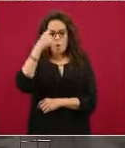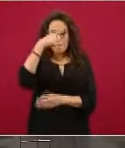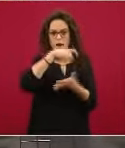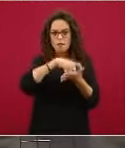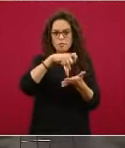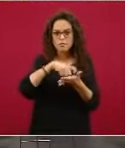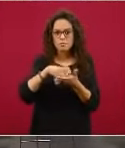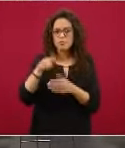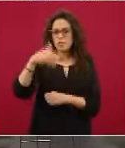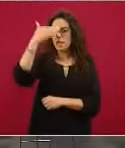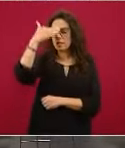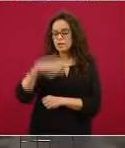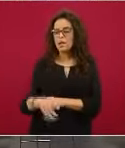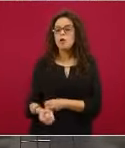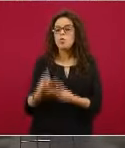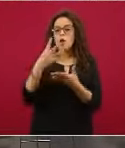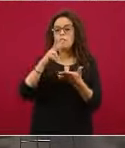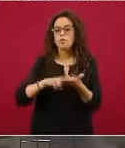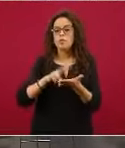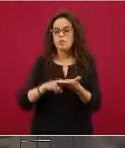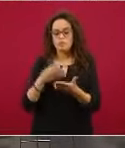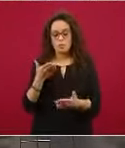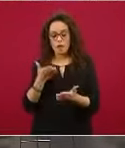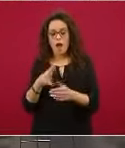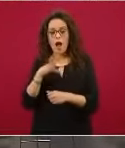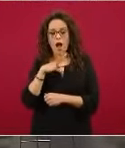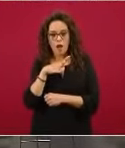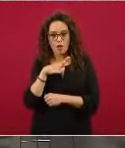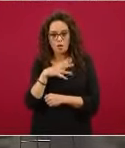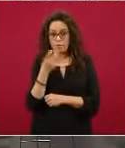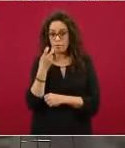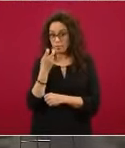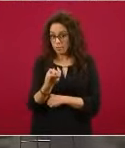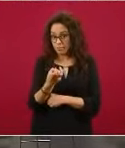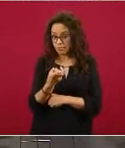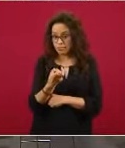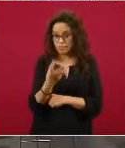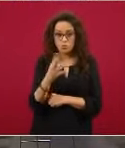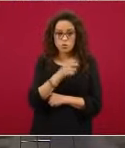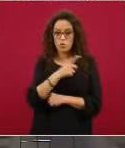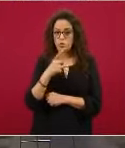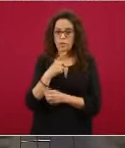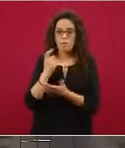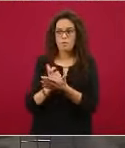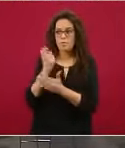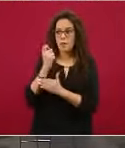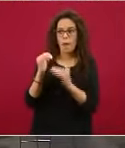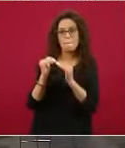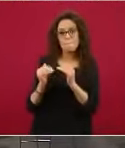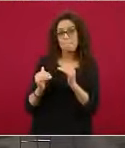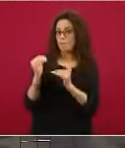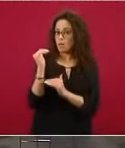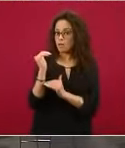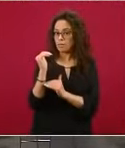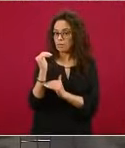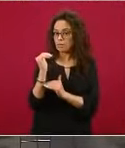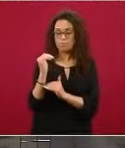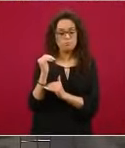precio referente del cual pues no debería de pagar mucho más, porque hay otras